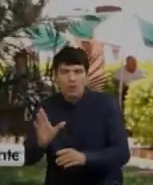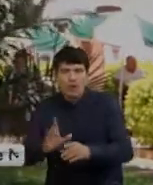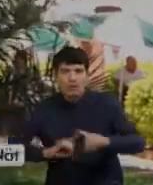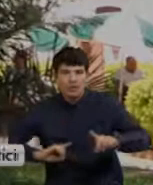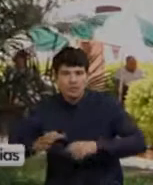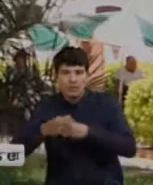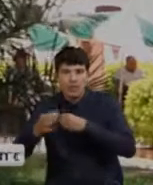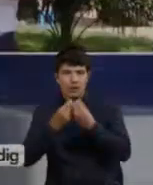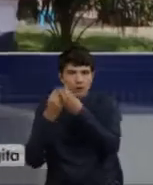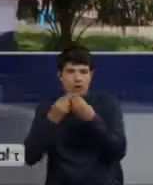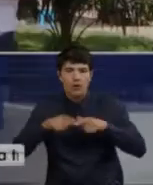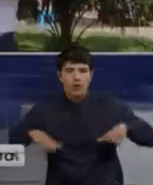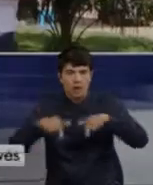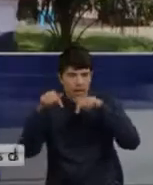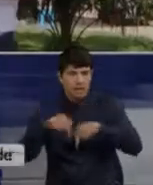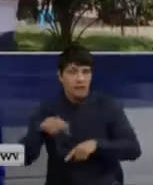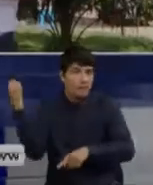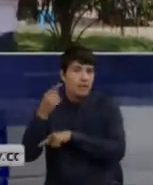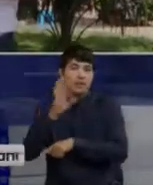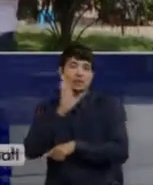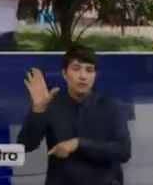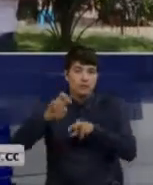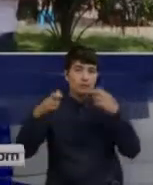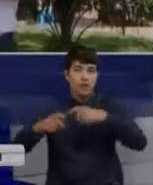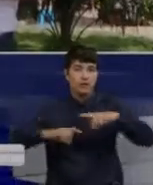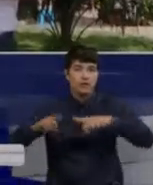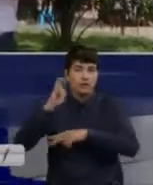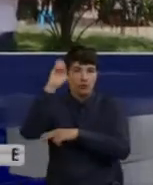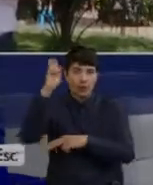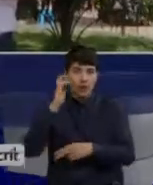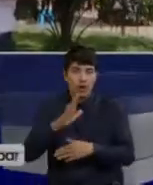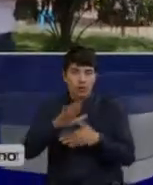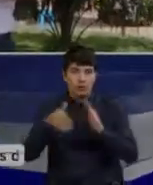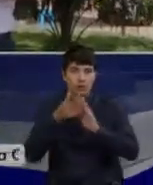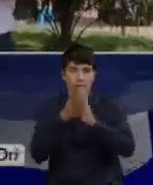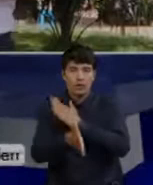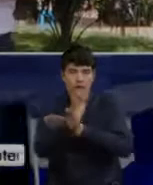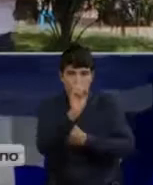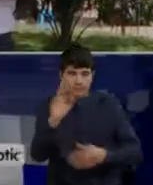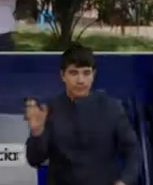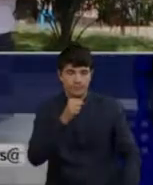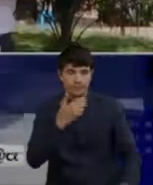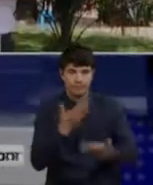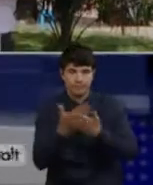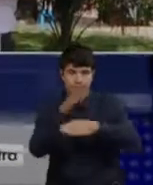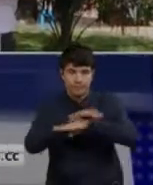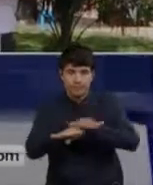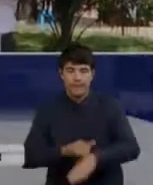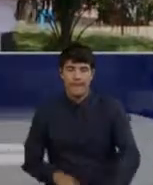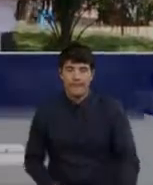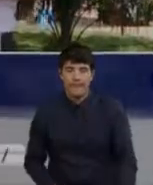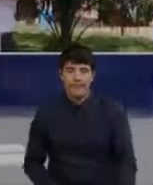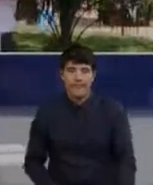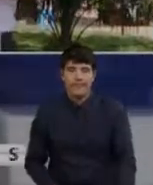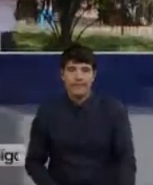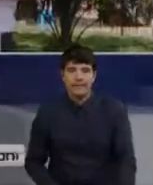torno a esta situación que ha sido ordenada por parte del tribunal administrativo del norte de santander a de este caño con la cámara de jesús zúñiga raúl rolando castro para